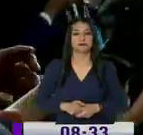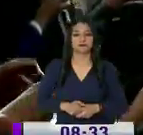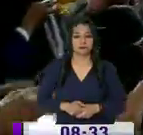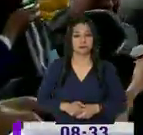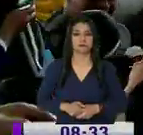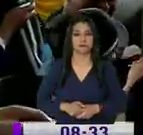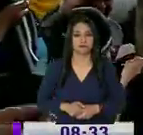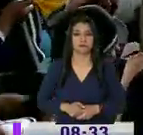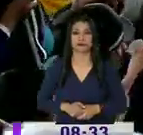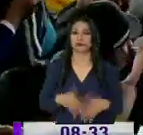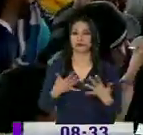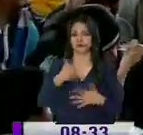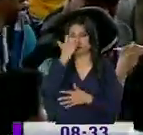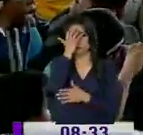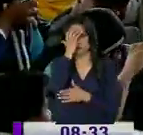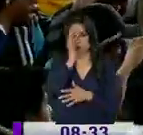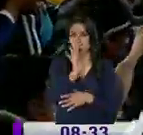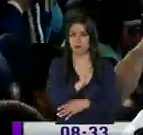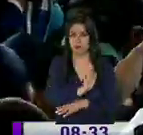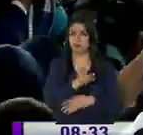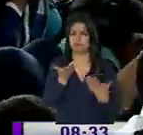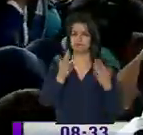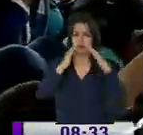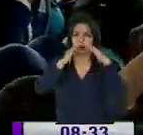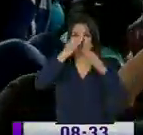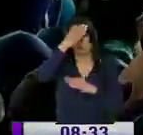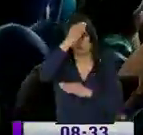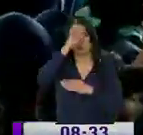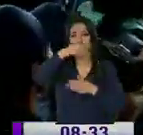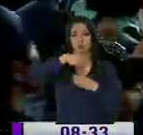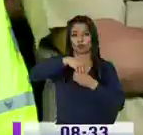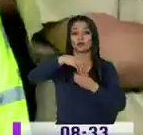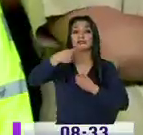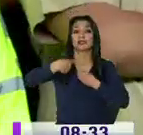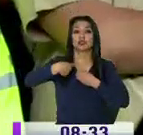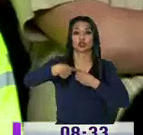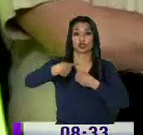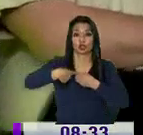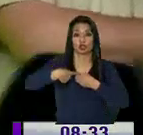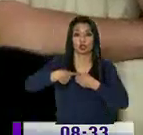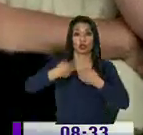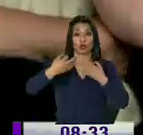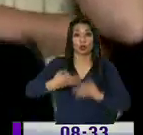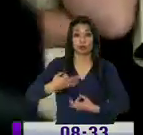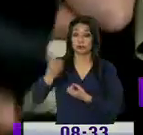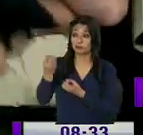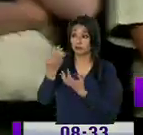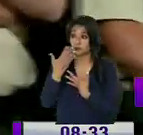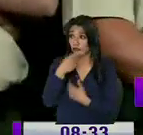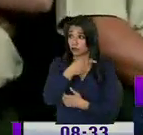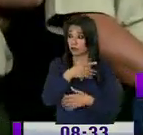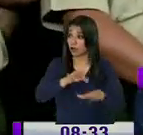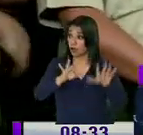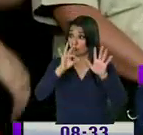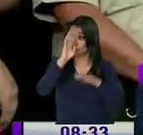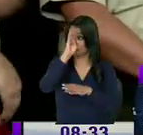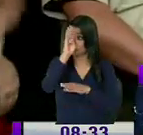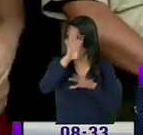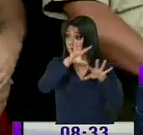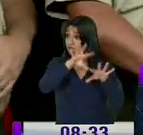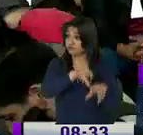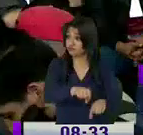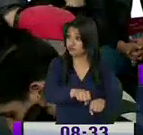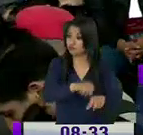Momentos de incertidumbre son los que vivimos en la Casa de la Cultura en la ciudad de Quito. Cuando nos enteramos sobre la retención de 8 miembros de la Policía